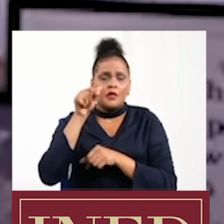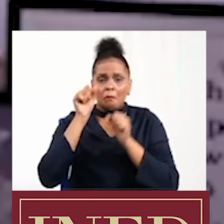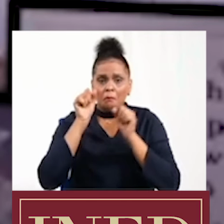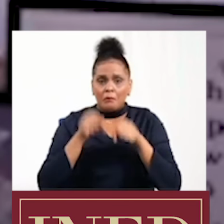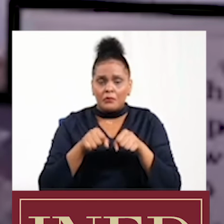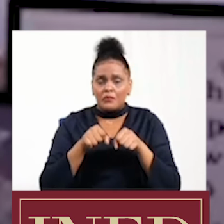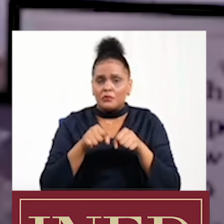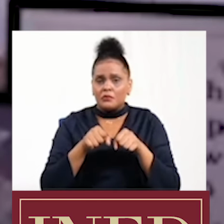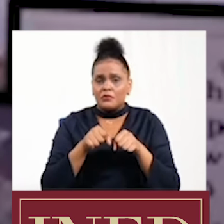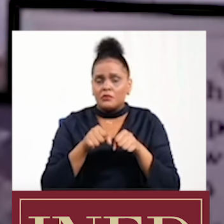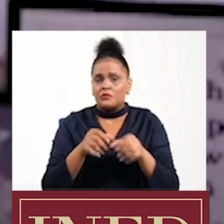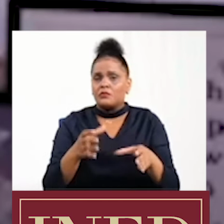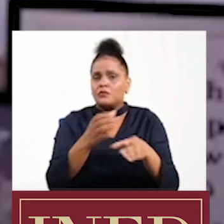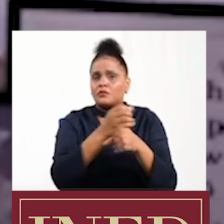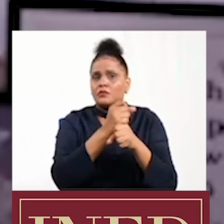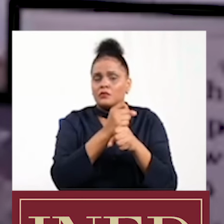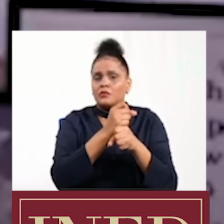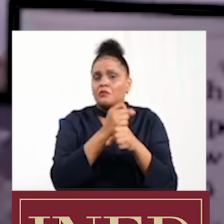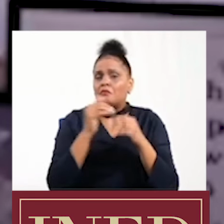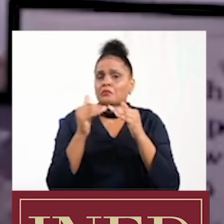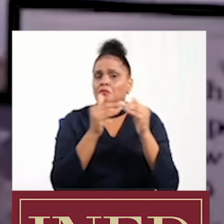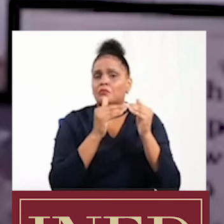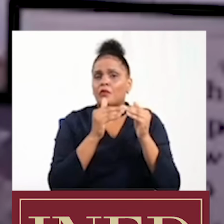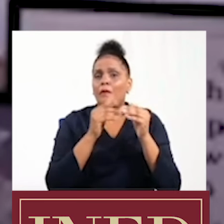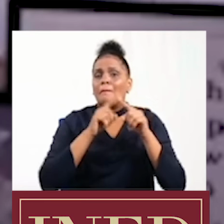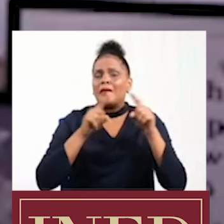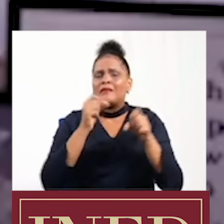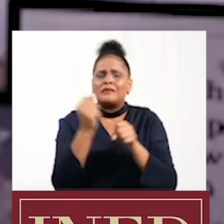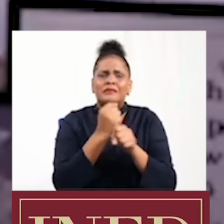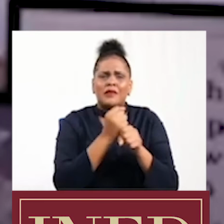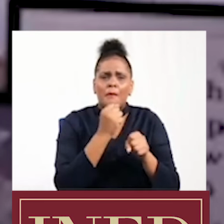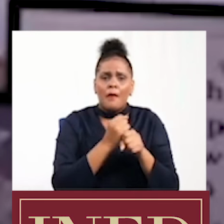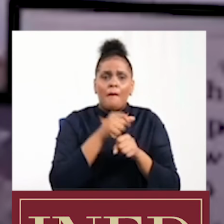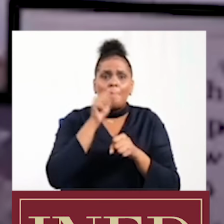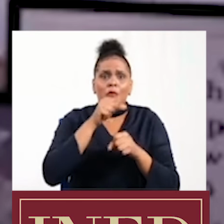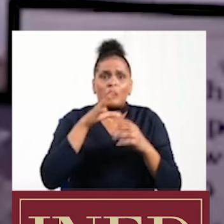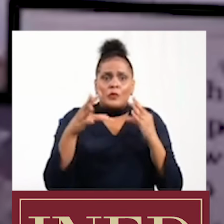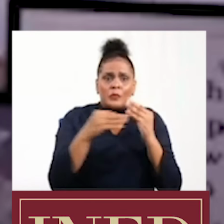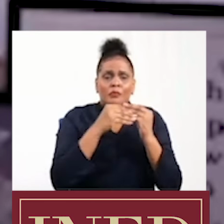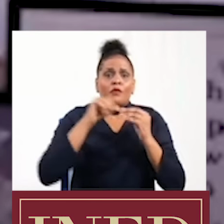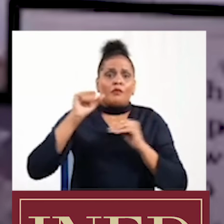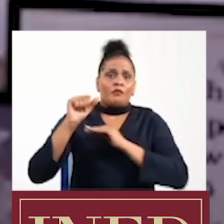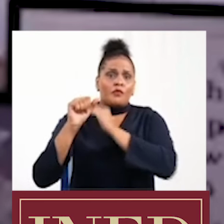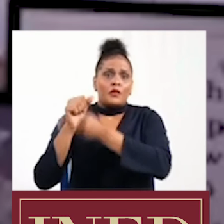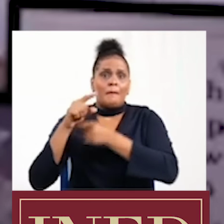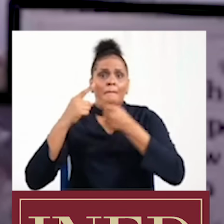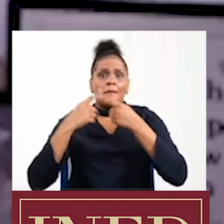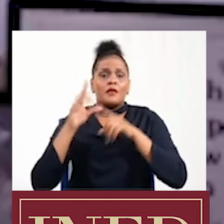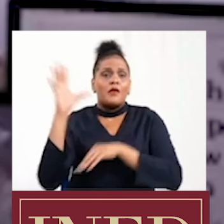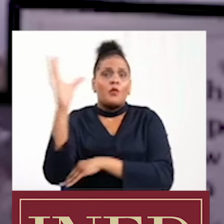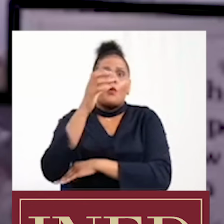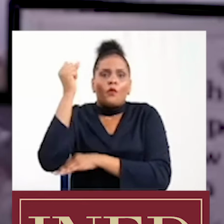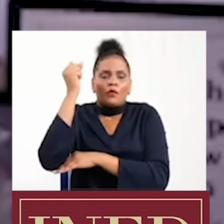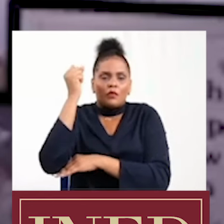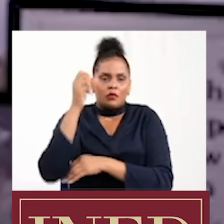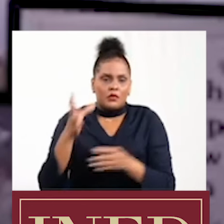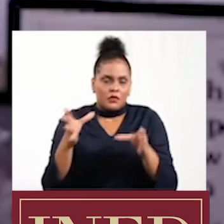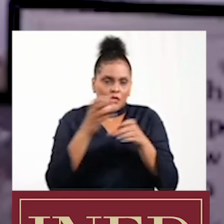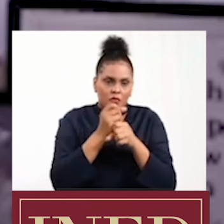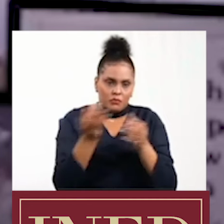para la región como la red de mujeres en plural quisieron todo un trabajo de incidencia para lograr estas transformaciones legislativas